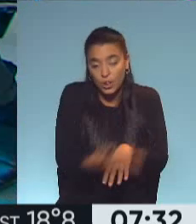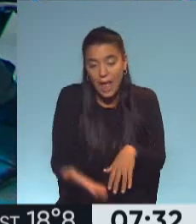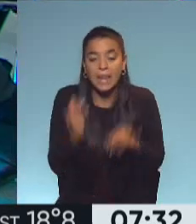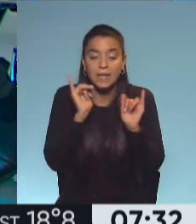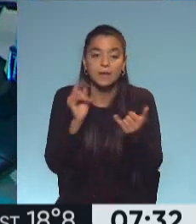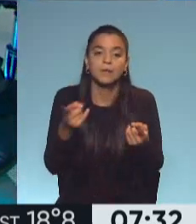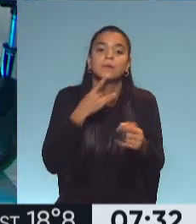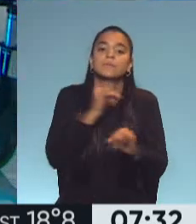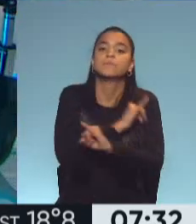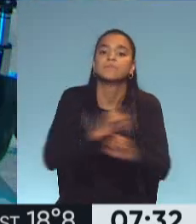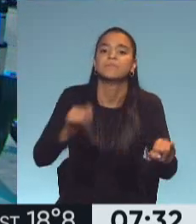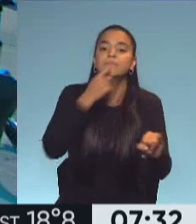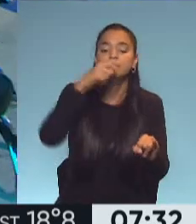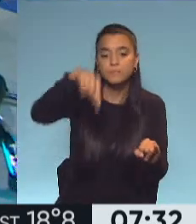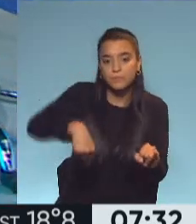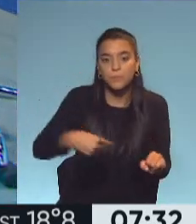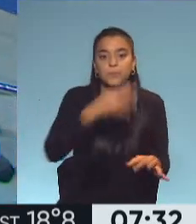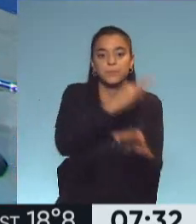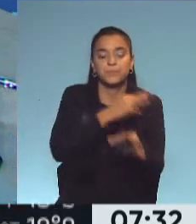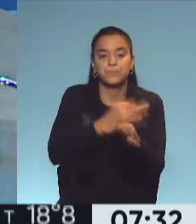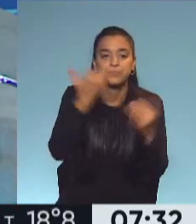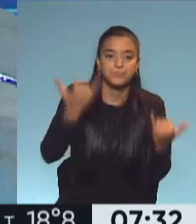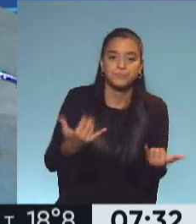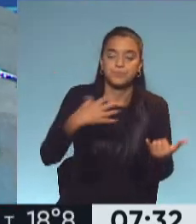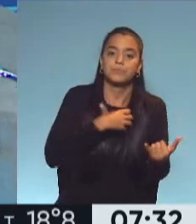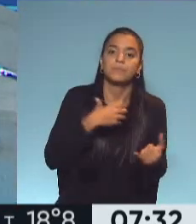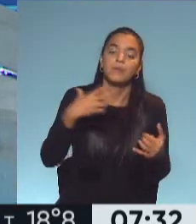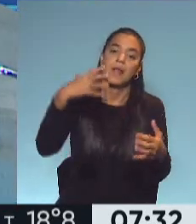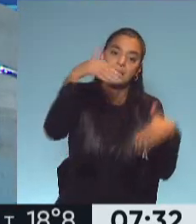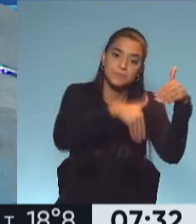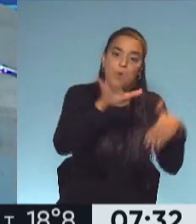comunicación respecto a si hoy en ese establecimiento educativo había presencialidad o virtualidad.